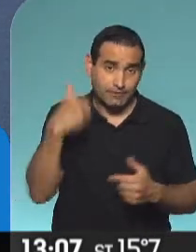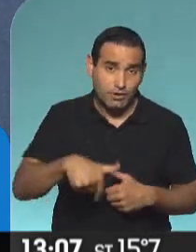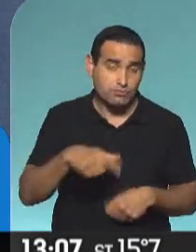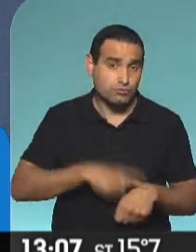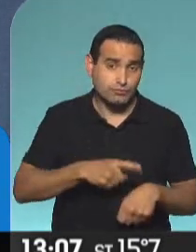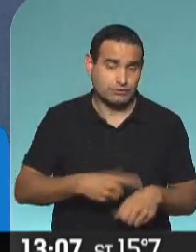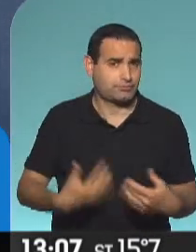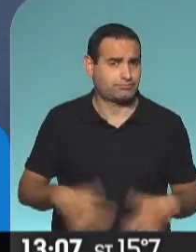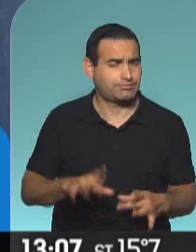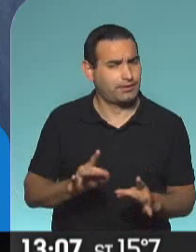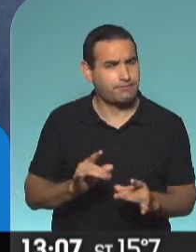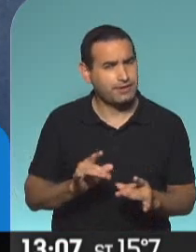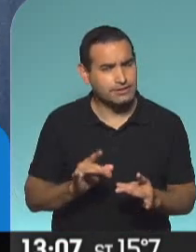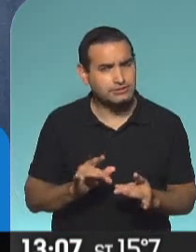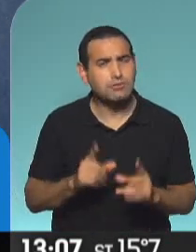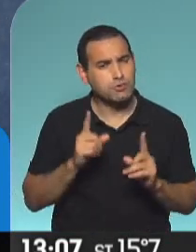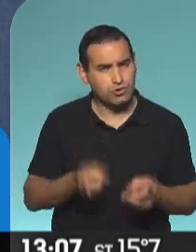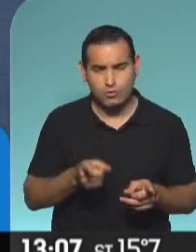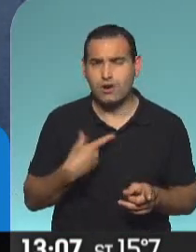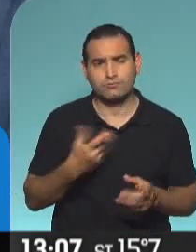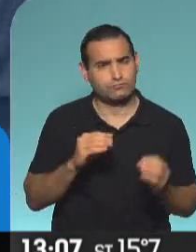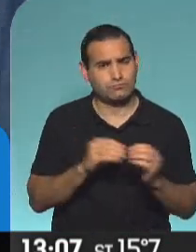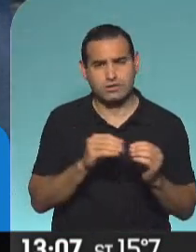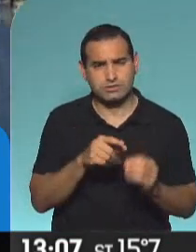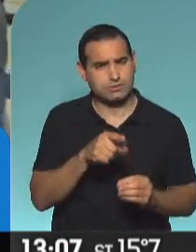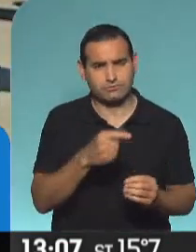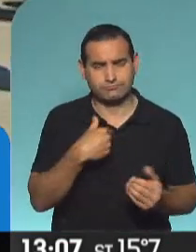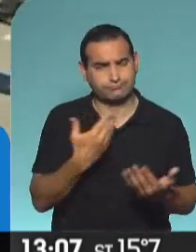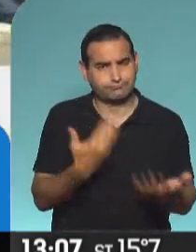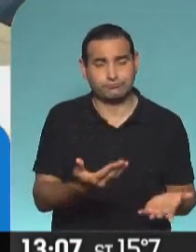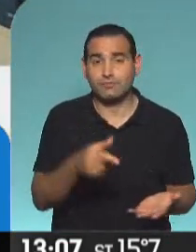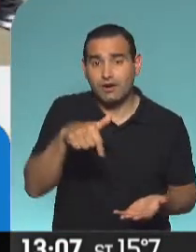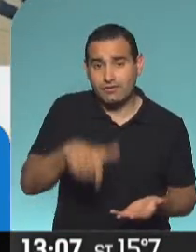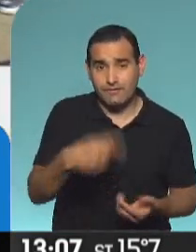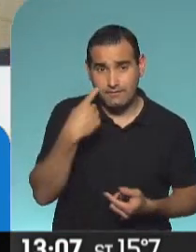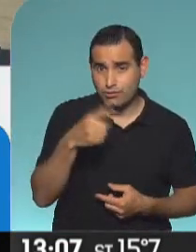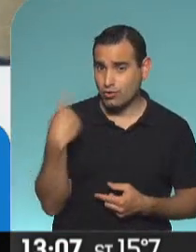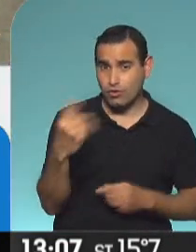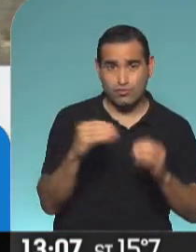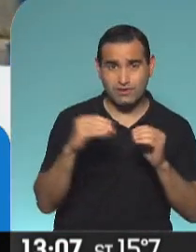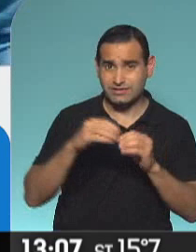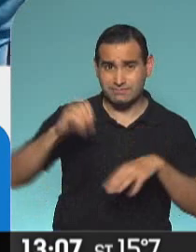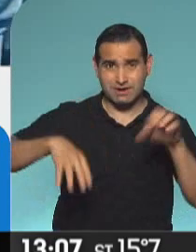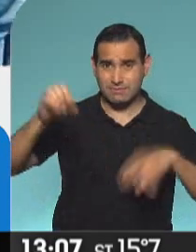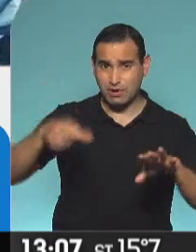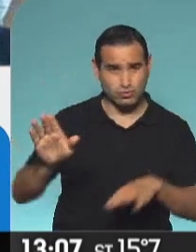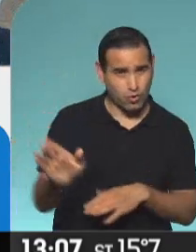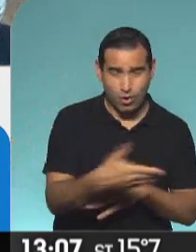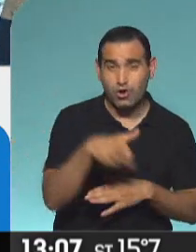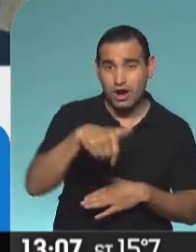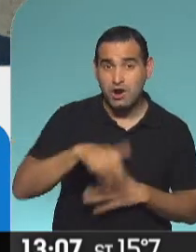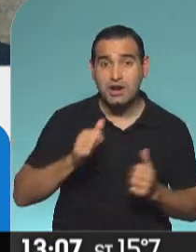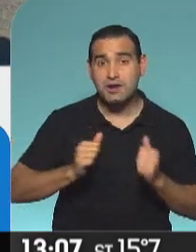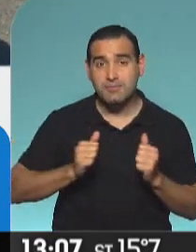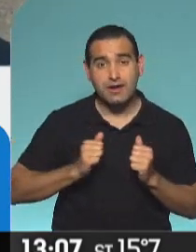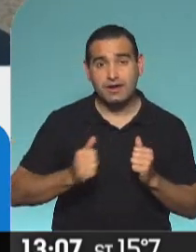difícil, pero estamos haciendo el aguante al compañero, porque como verás, todos los compañeros están presentes, estamos esperando